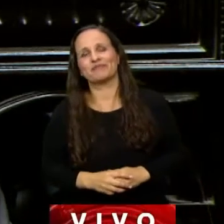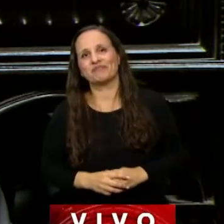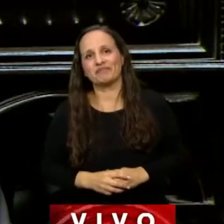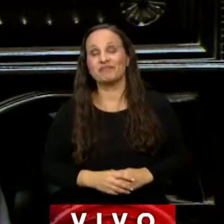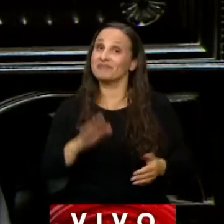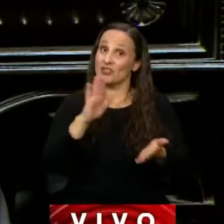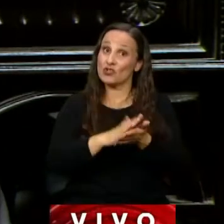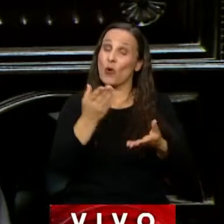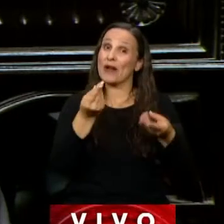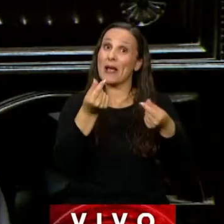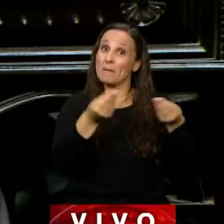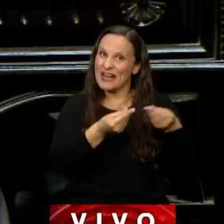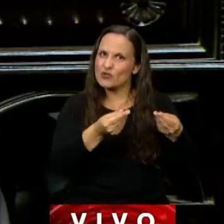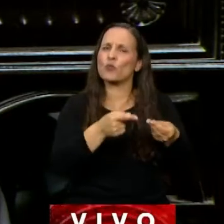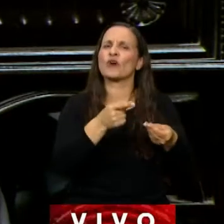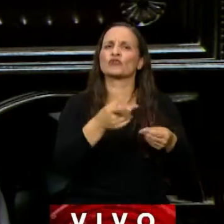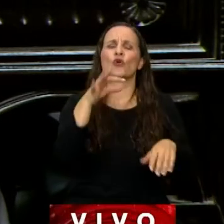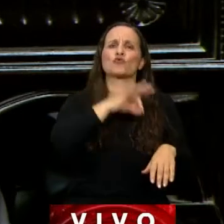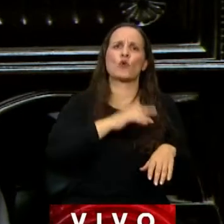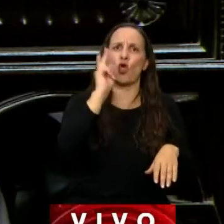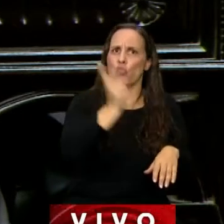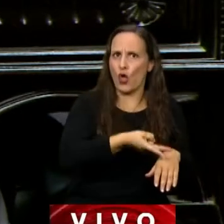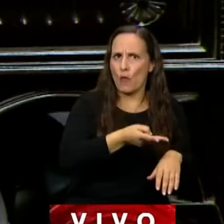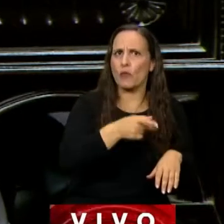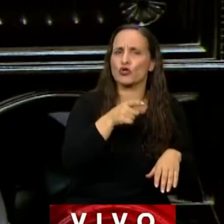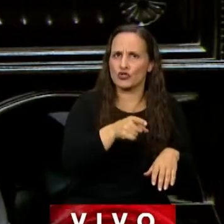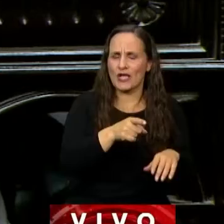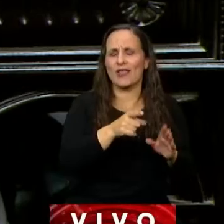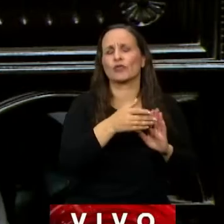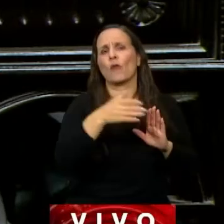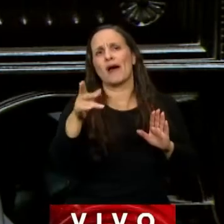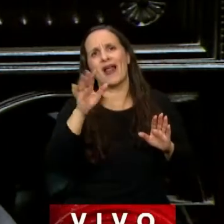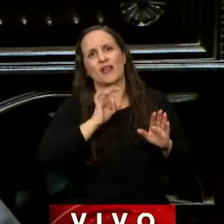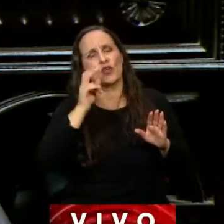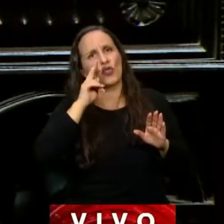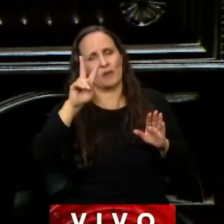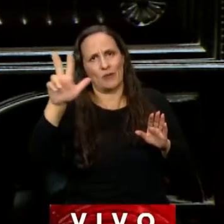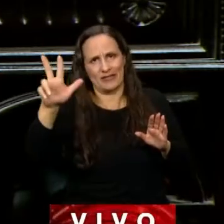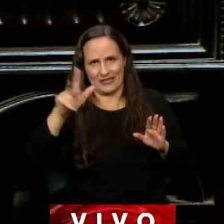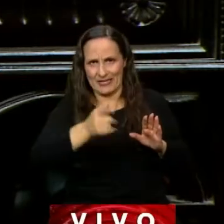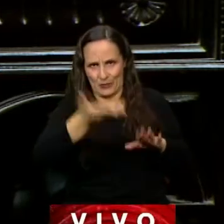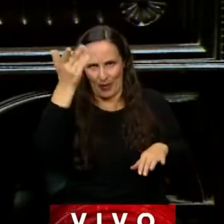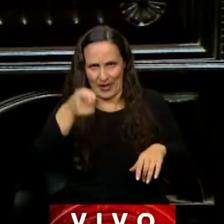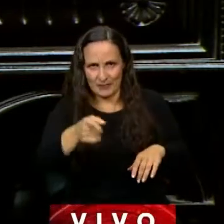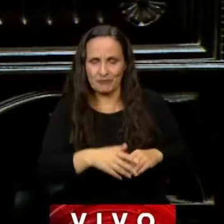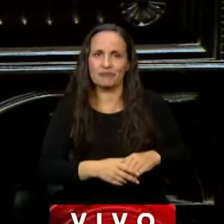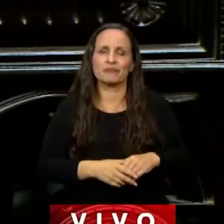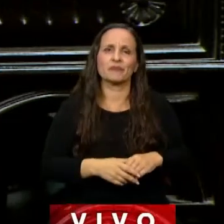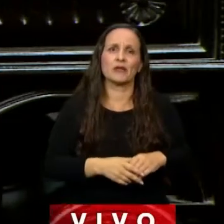nuestro presupuesto, los salarios crecerán un 2% en términos reales en 2023. La